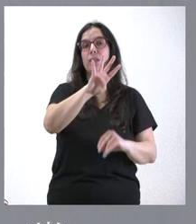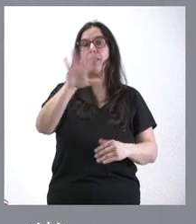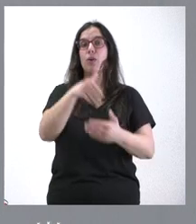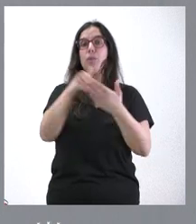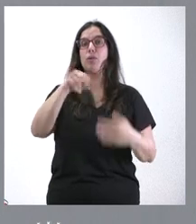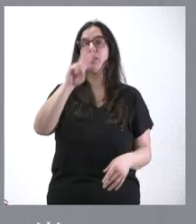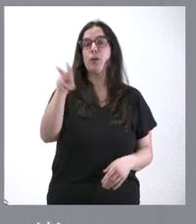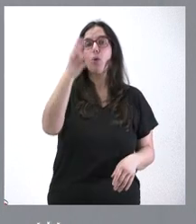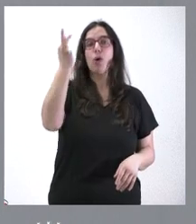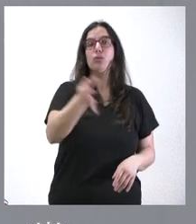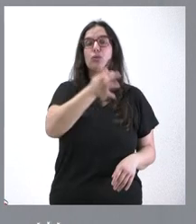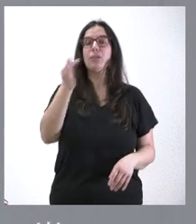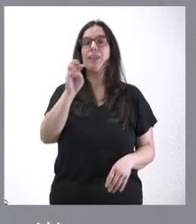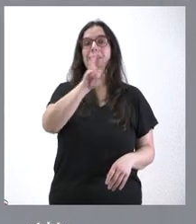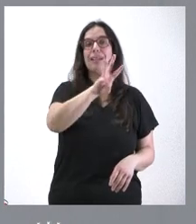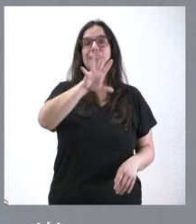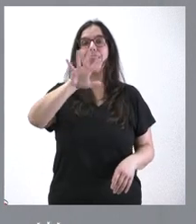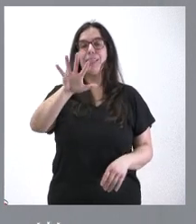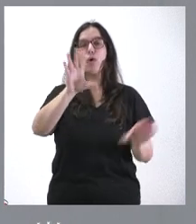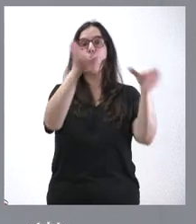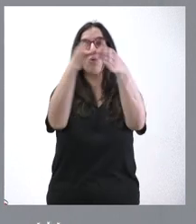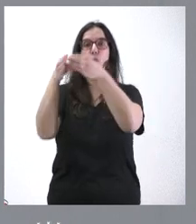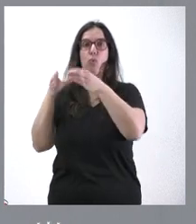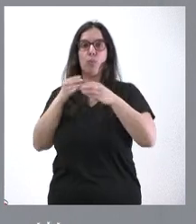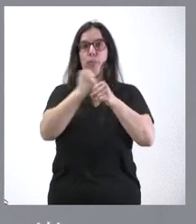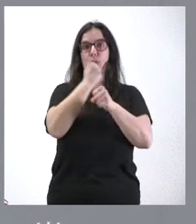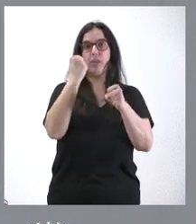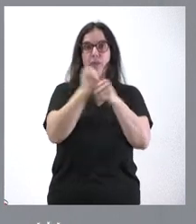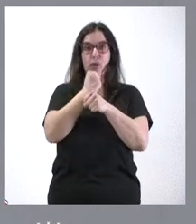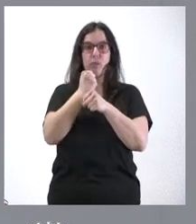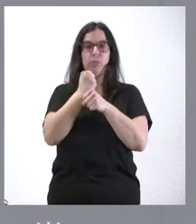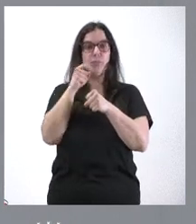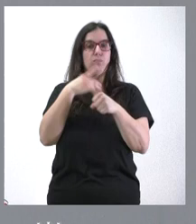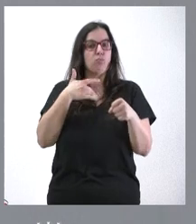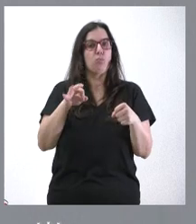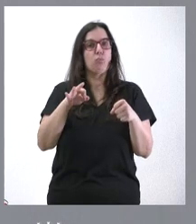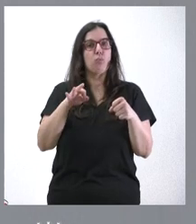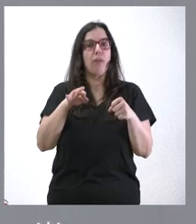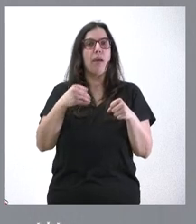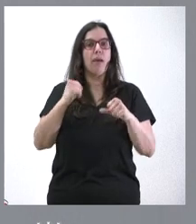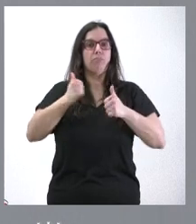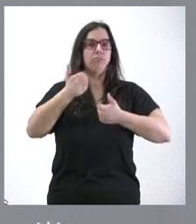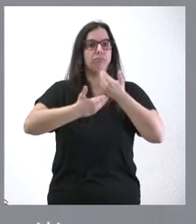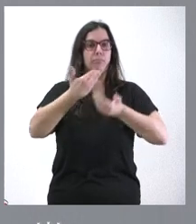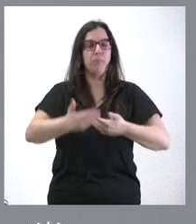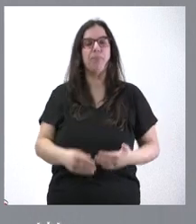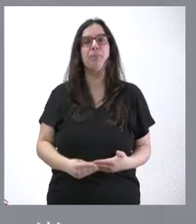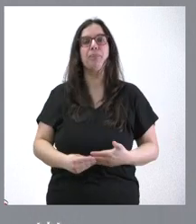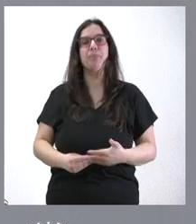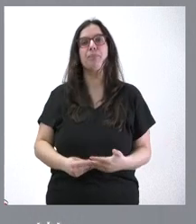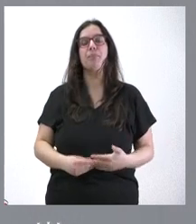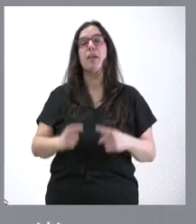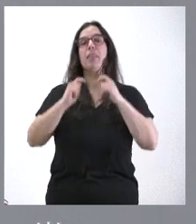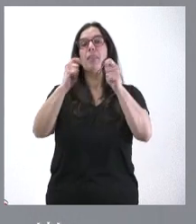de 35 cuadrillas que son las que podrán estar operativas se declara de